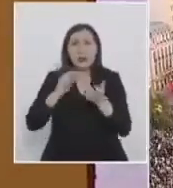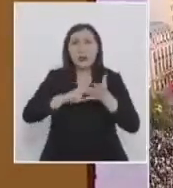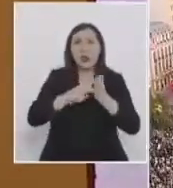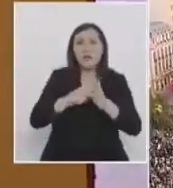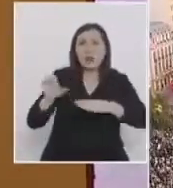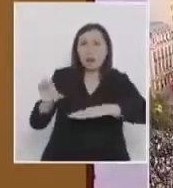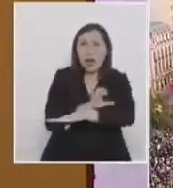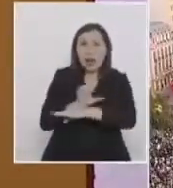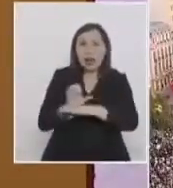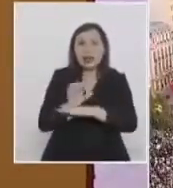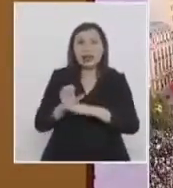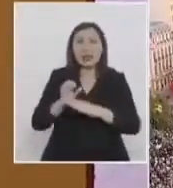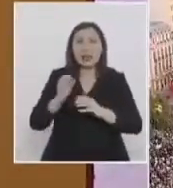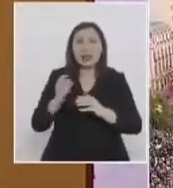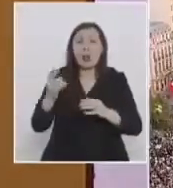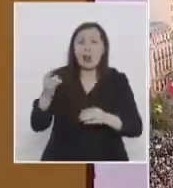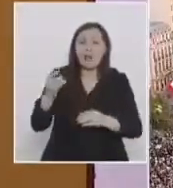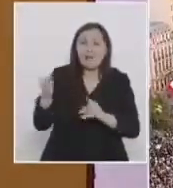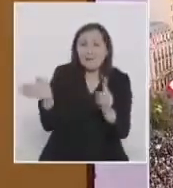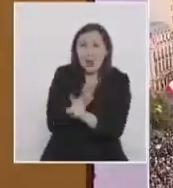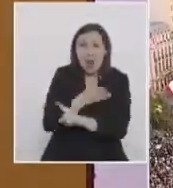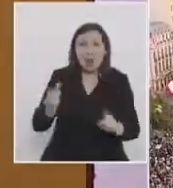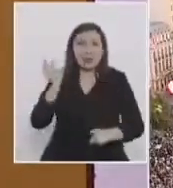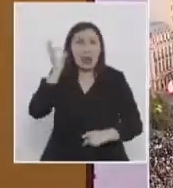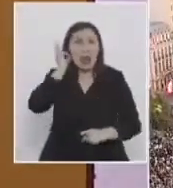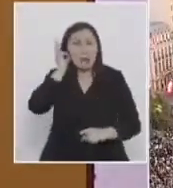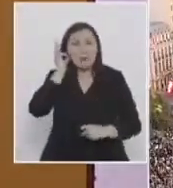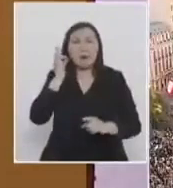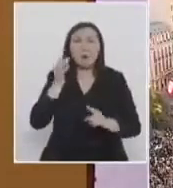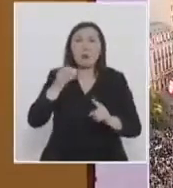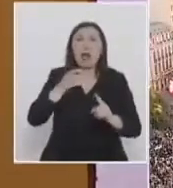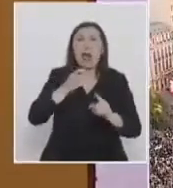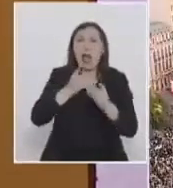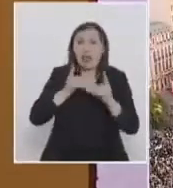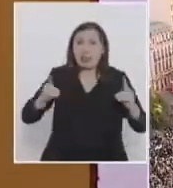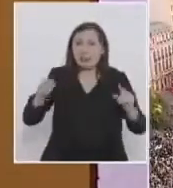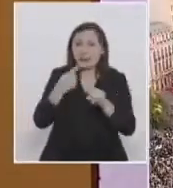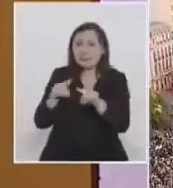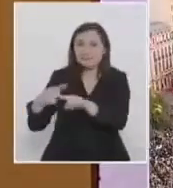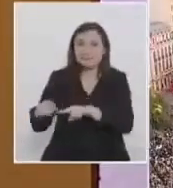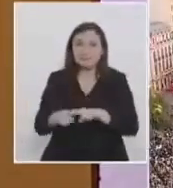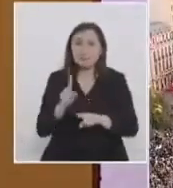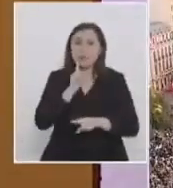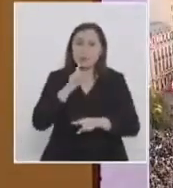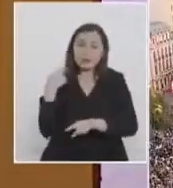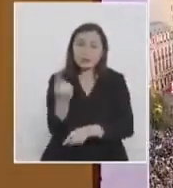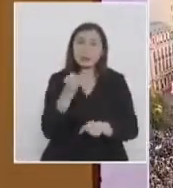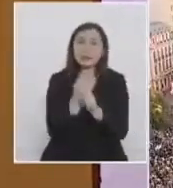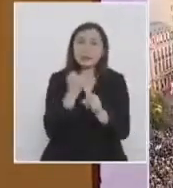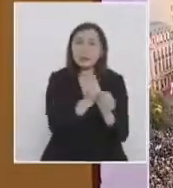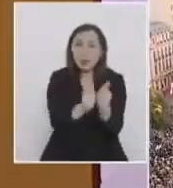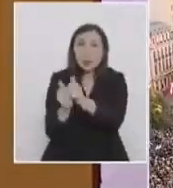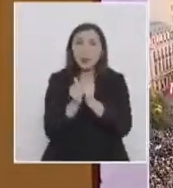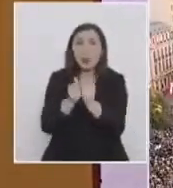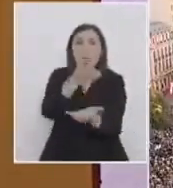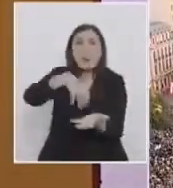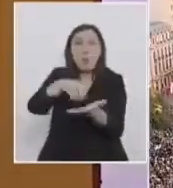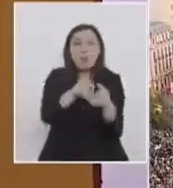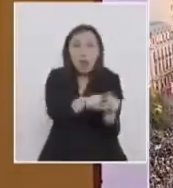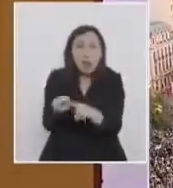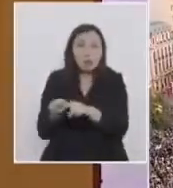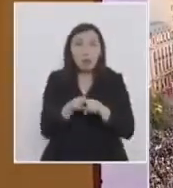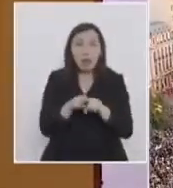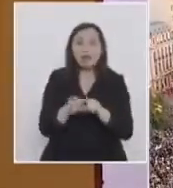la violencia permanente contra las mujeres y disidencia. Tenemos que trabajar juntos con nuestros pueblos hermanos,